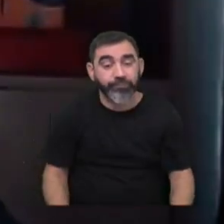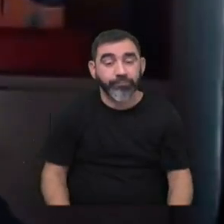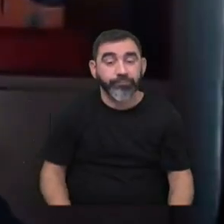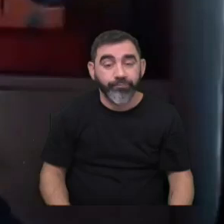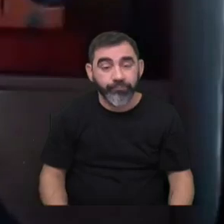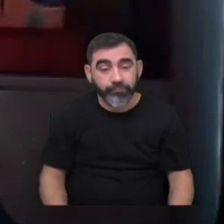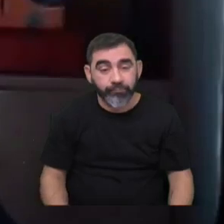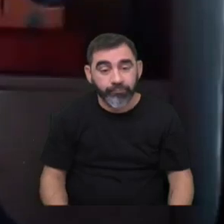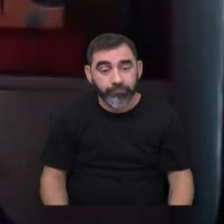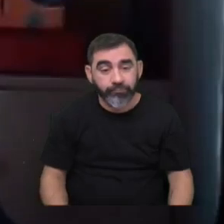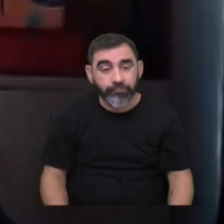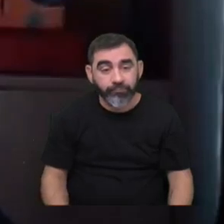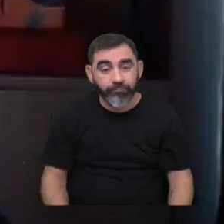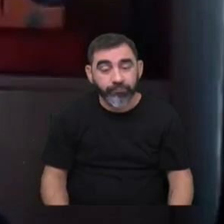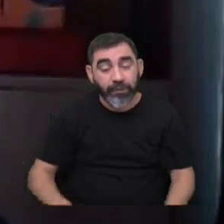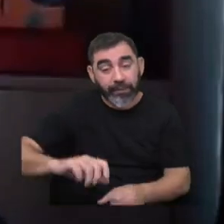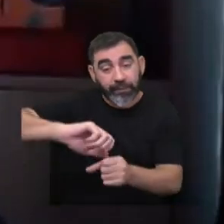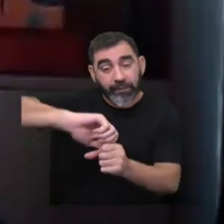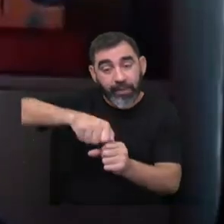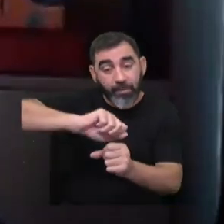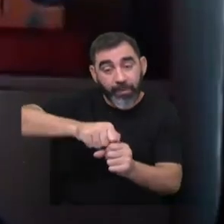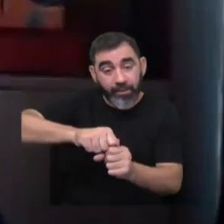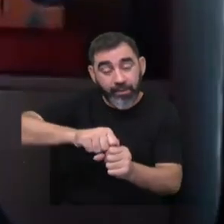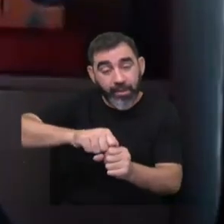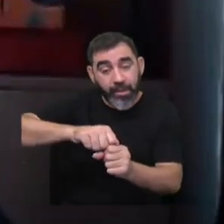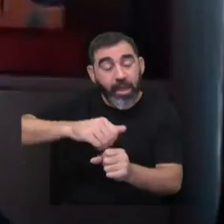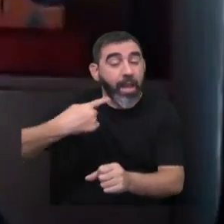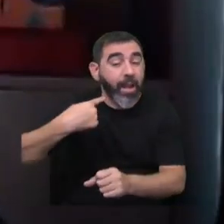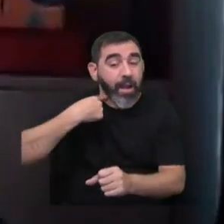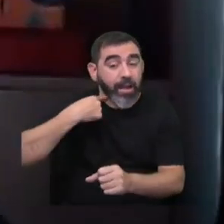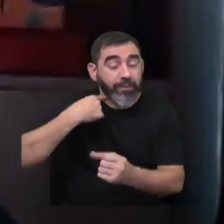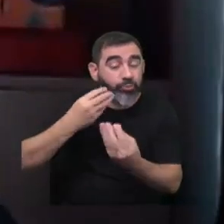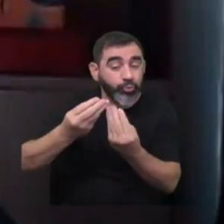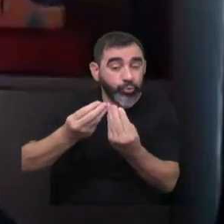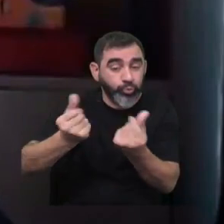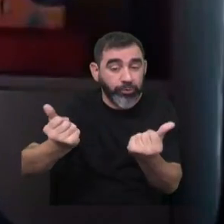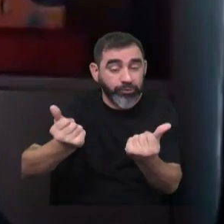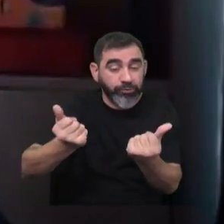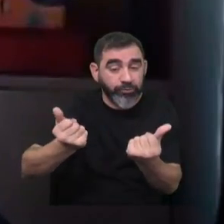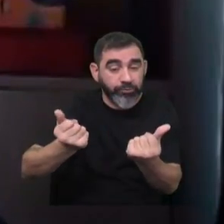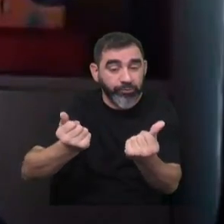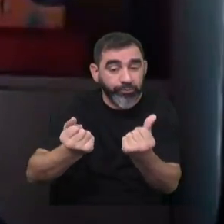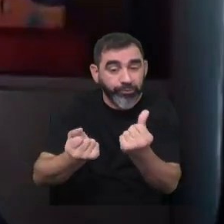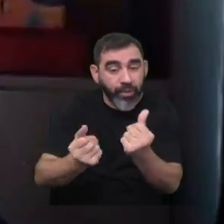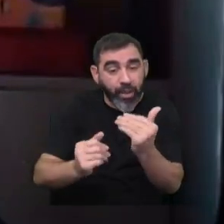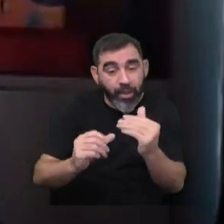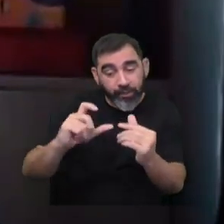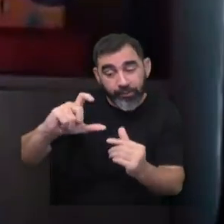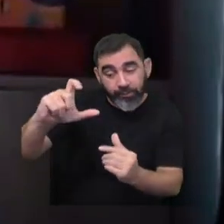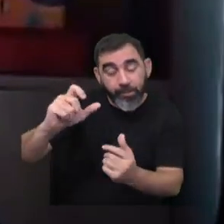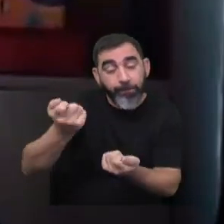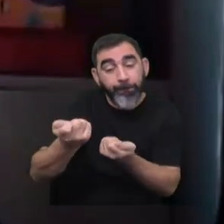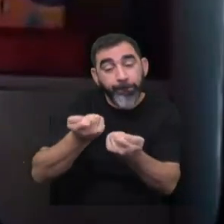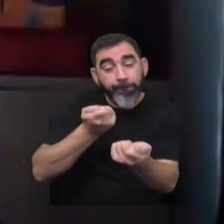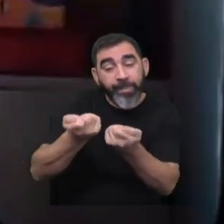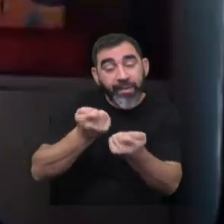atmosférica, luego al cerrarla, el gas que está disuelto en este líquido se va a escapar hasta lograr una presión